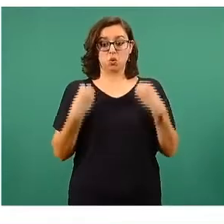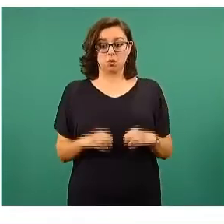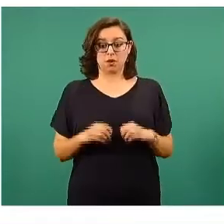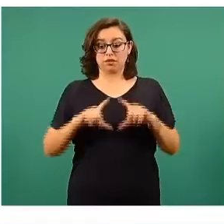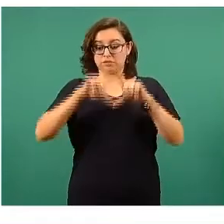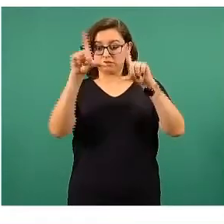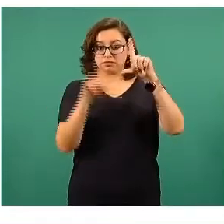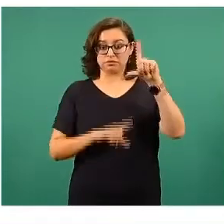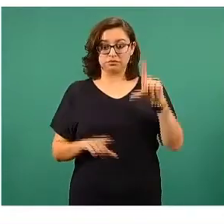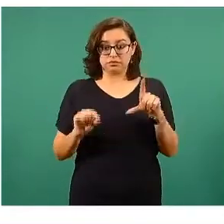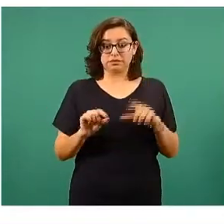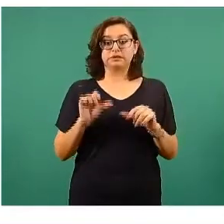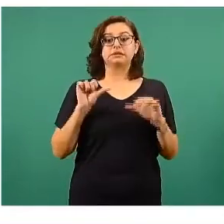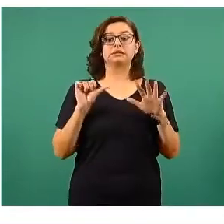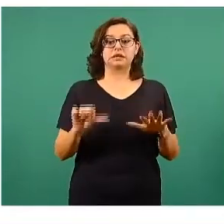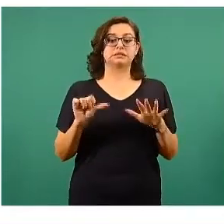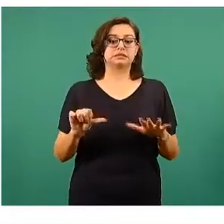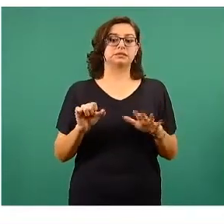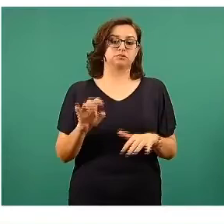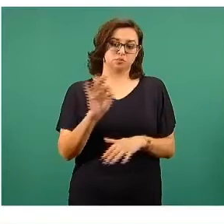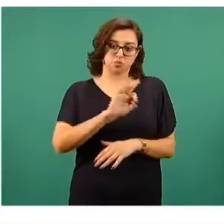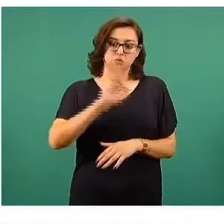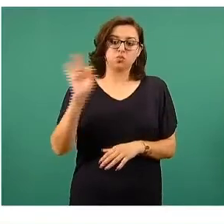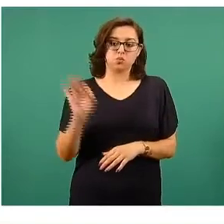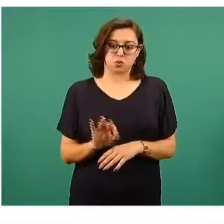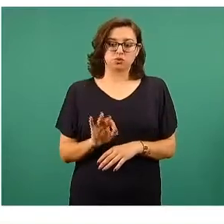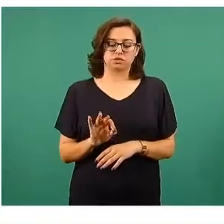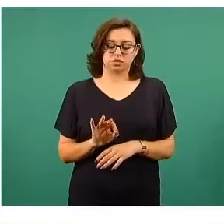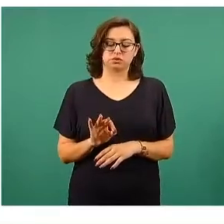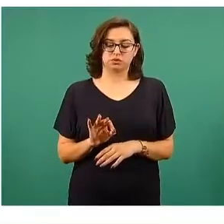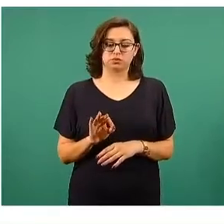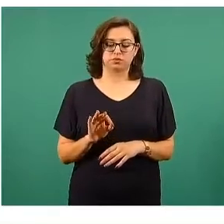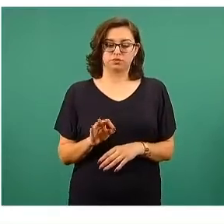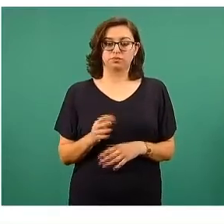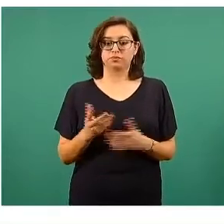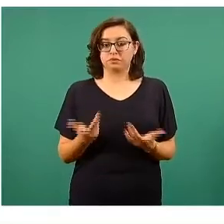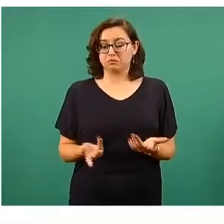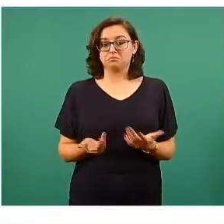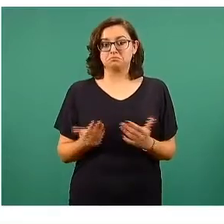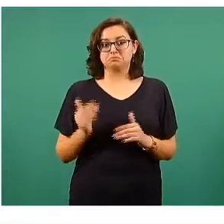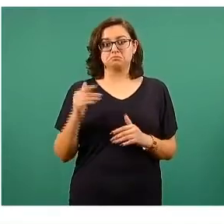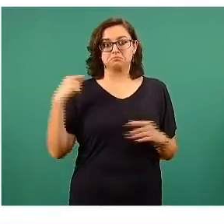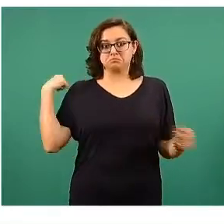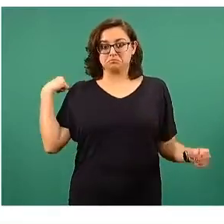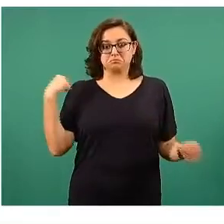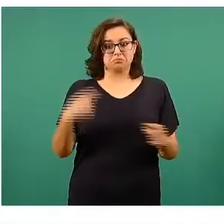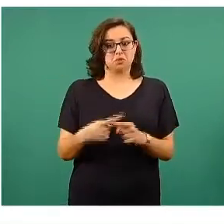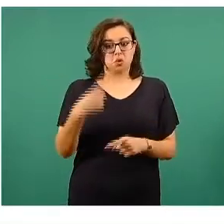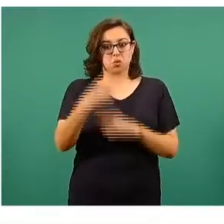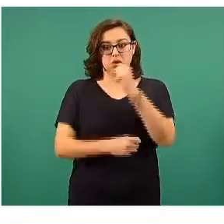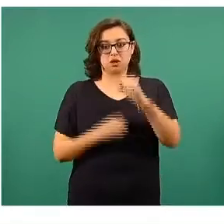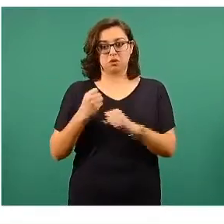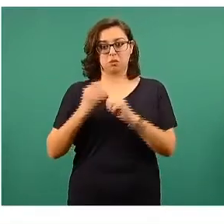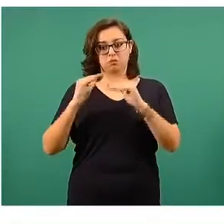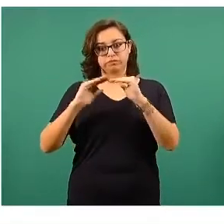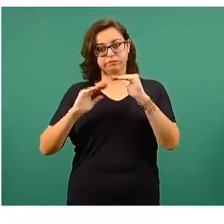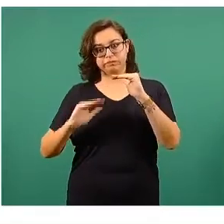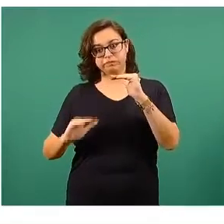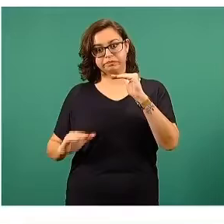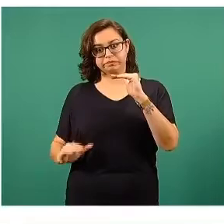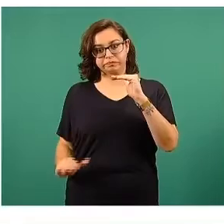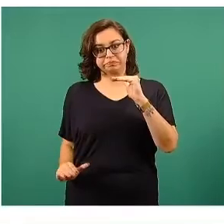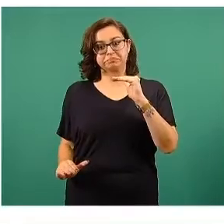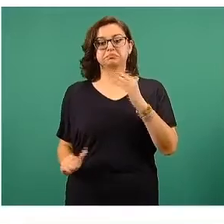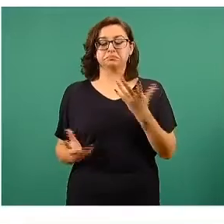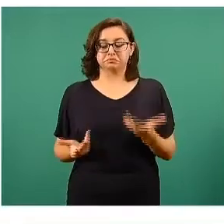ocupación nacional, pues sigue siendo uno de los porcentajes de ocupación más bajos que hemos tenido hasta el momento de